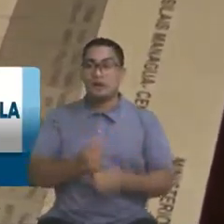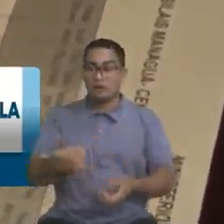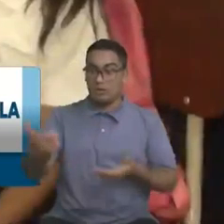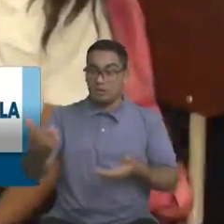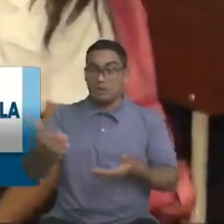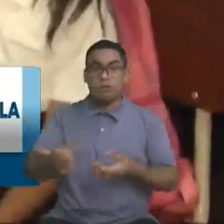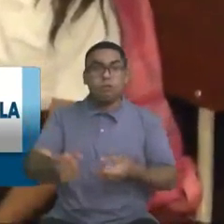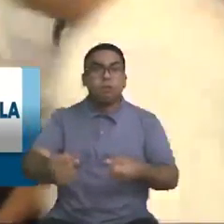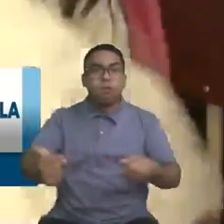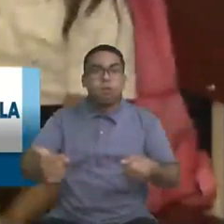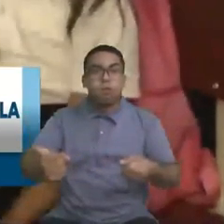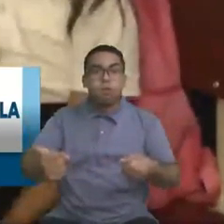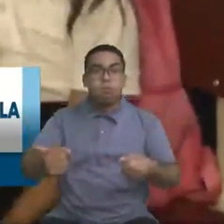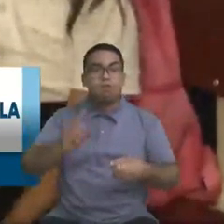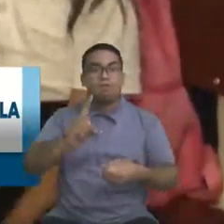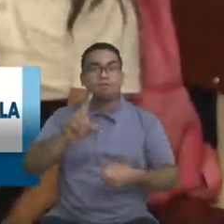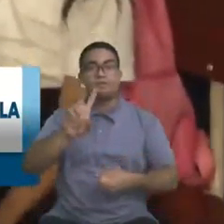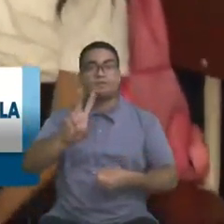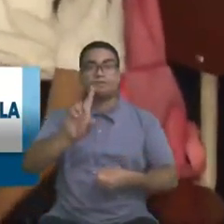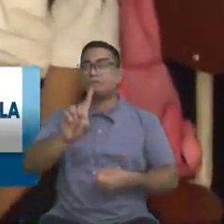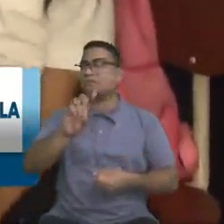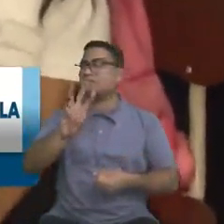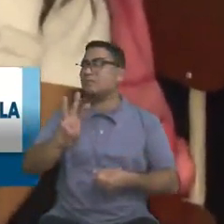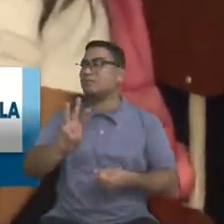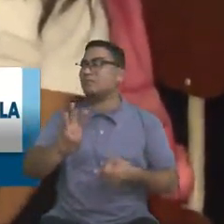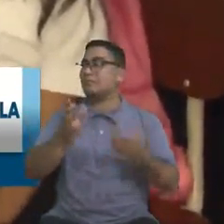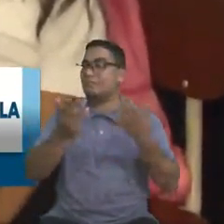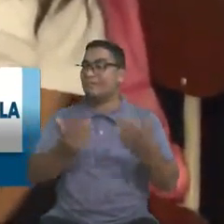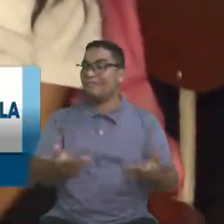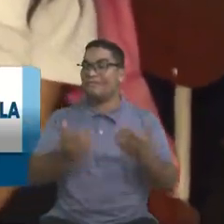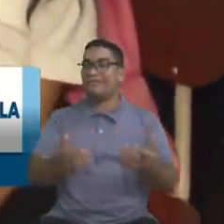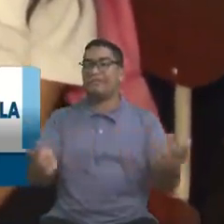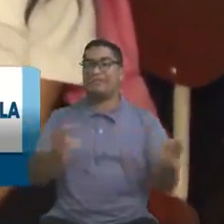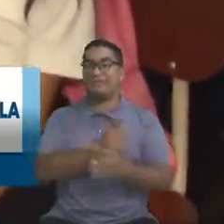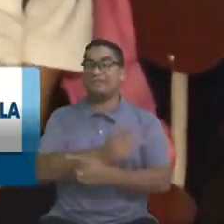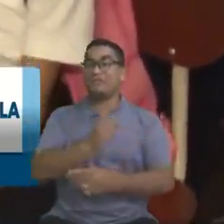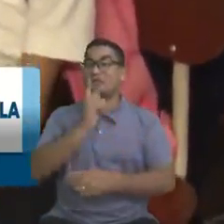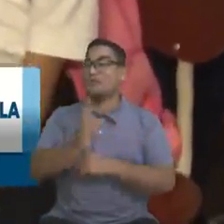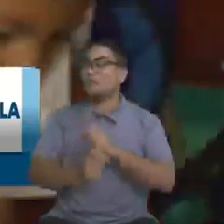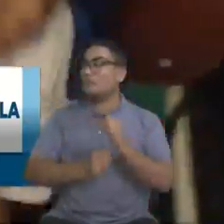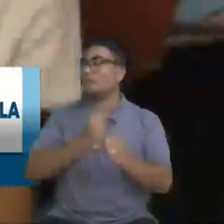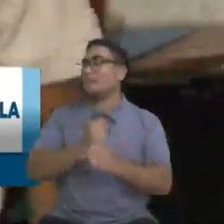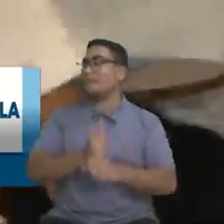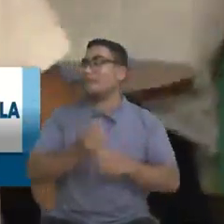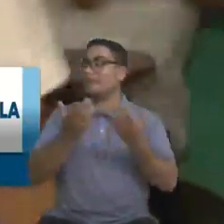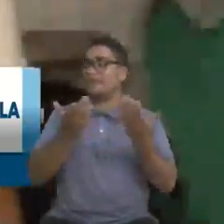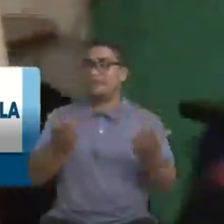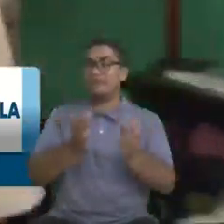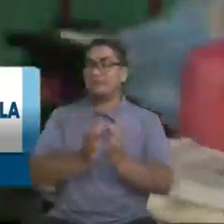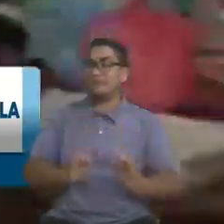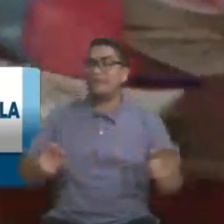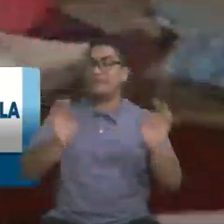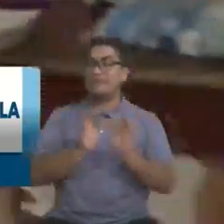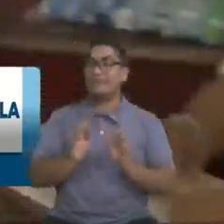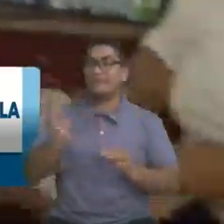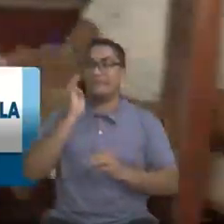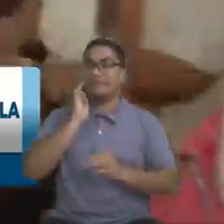niños, por ejemplo, un niño de sobrepeso de un año, ¿cuánto tiene que pesar para decir que está en sobrepeso? Sí, hasta de un